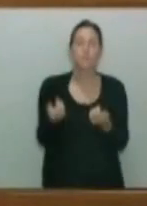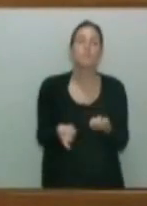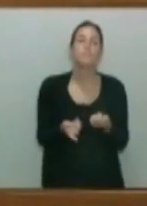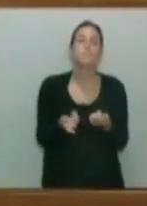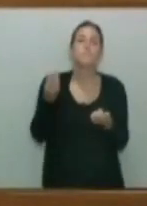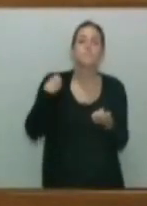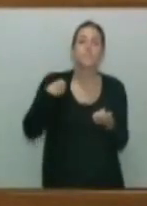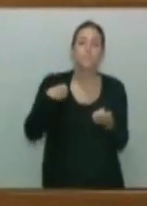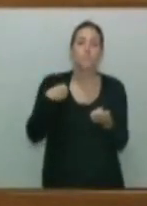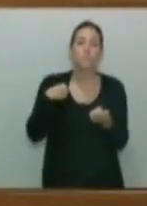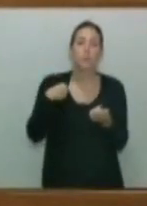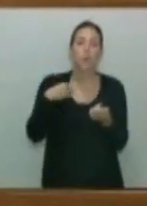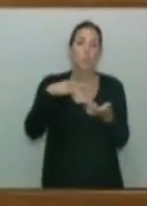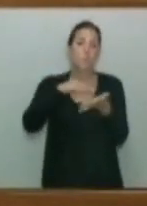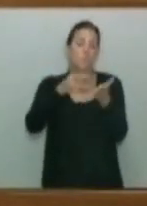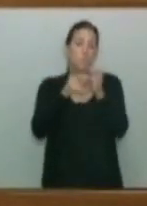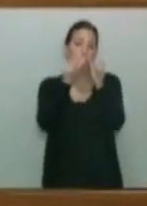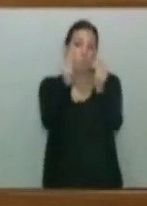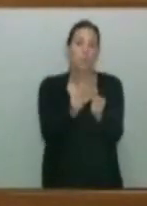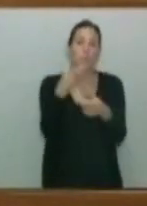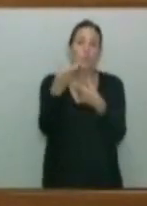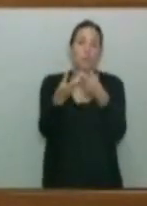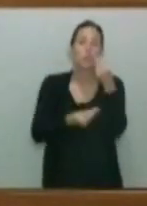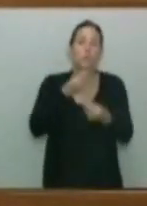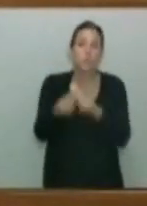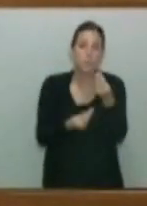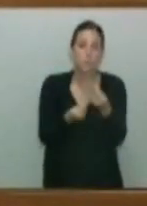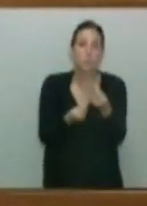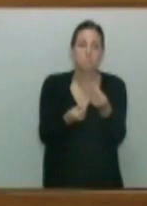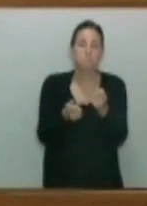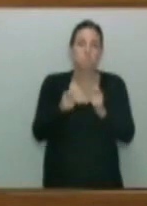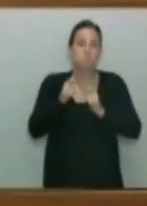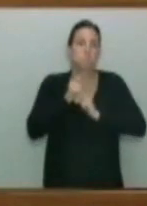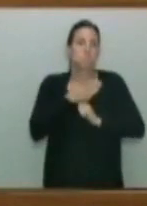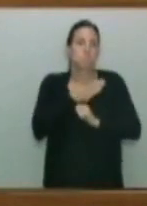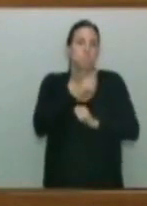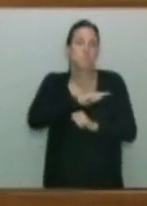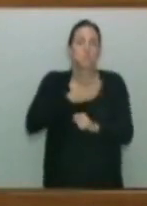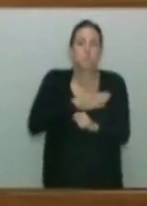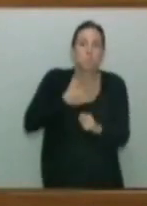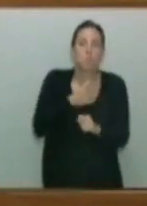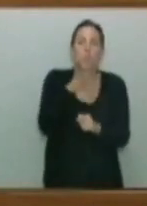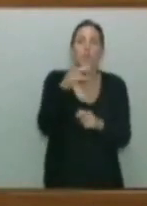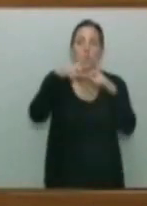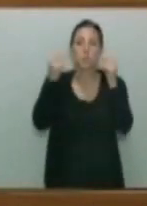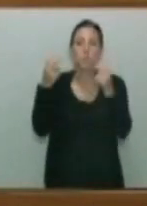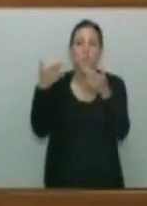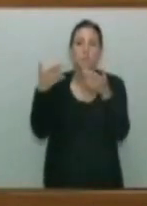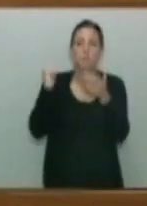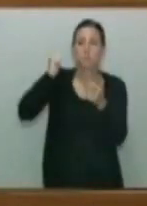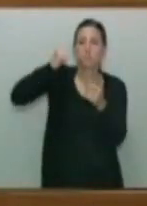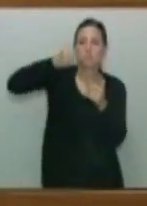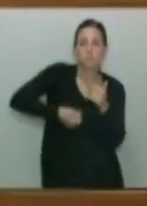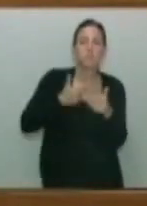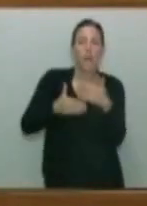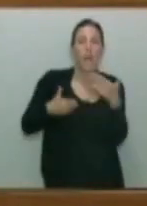método que hayamos empleado. Y si estoy algo especialmente satisfecho, es precisamente el camino que ha recorrido Asturias, este Parlamento, hasta llegar